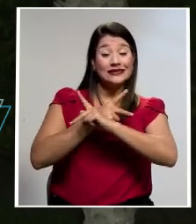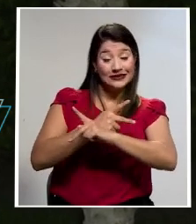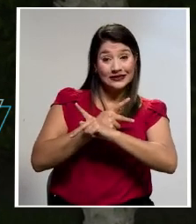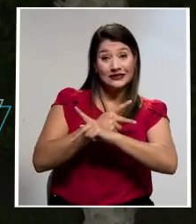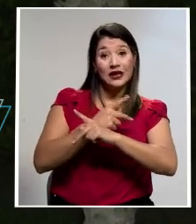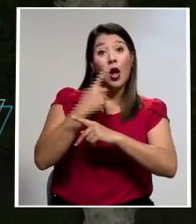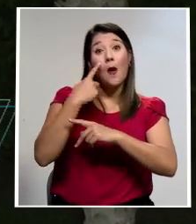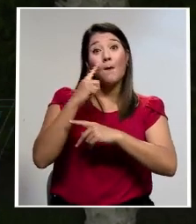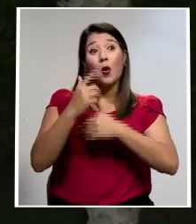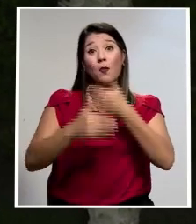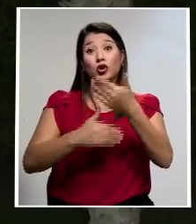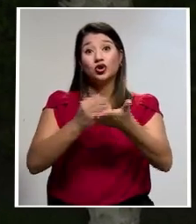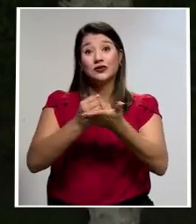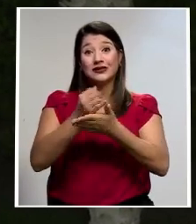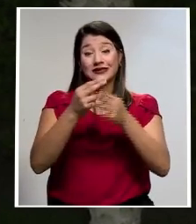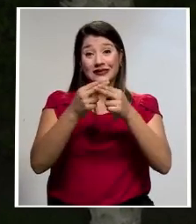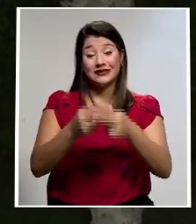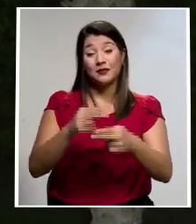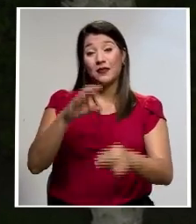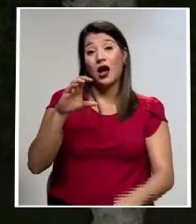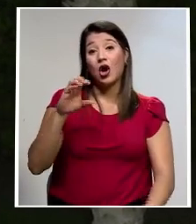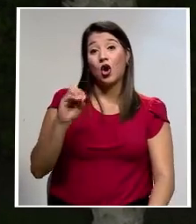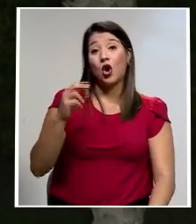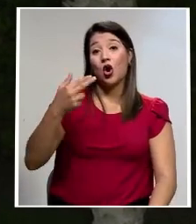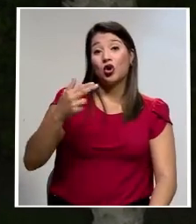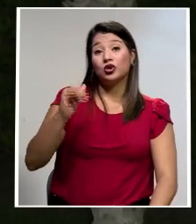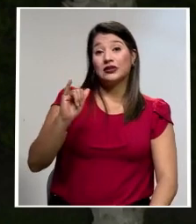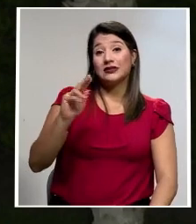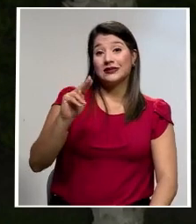conocido como Cochinilla. Es un tema